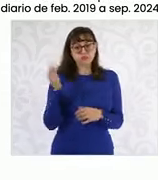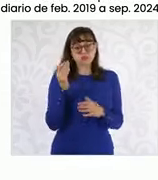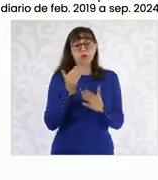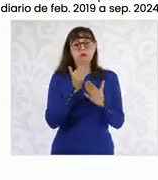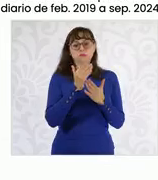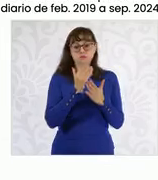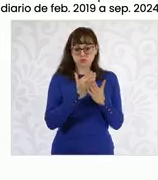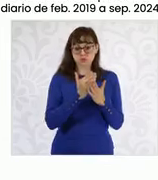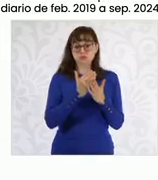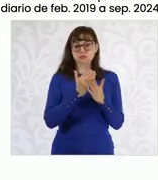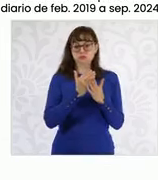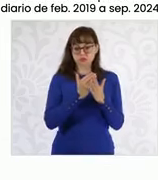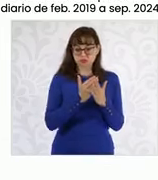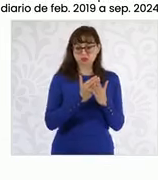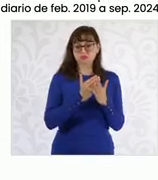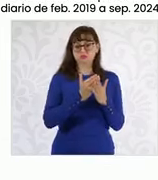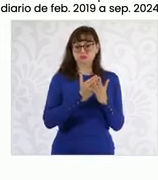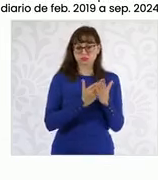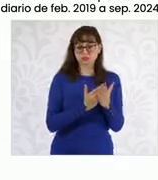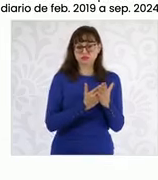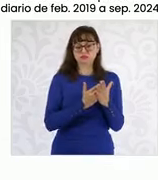sido constante a través de